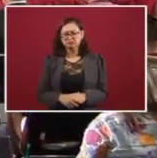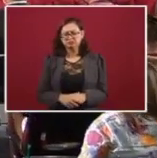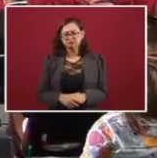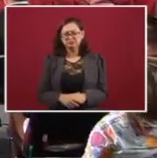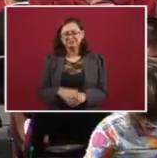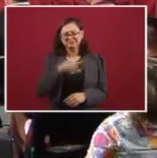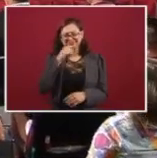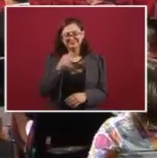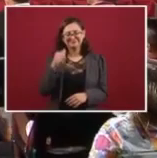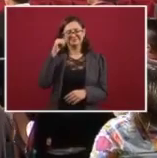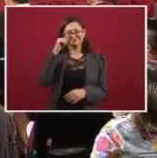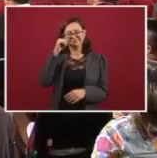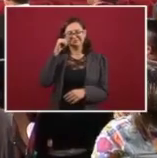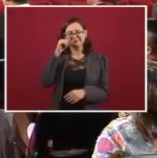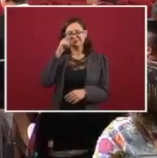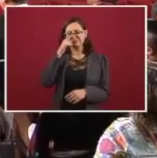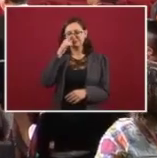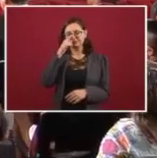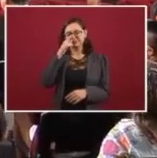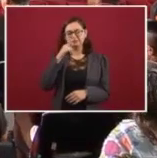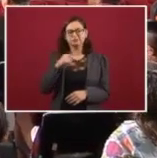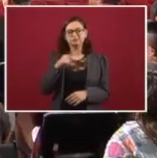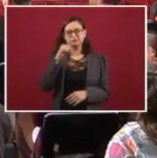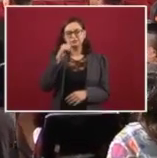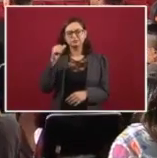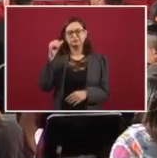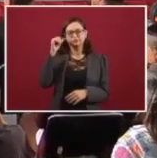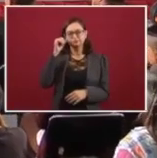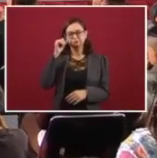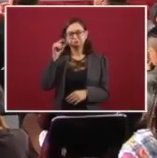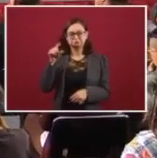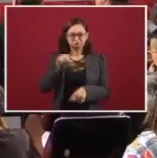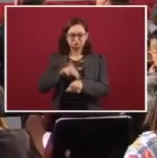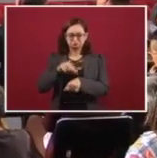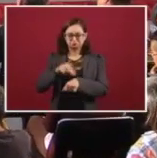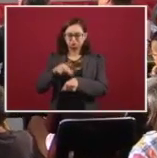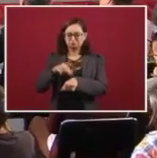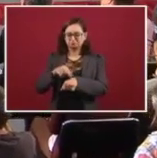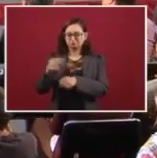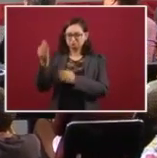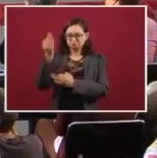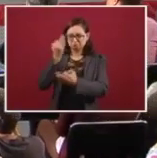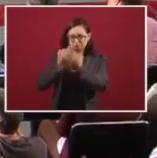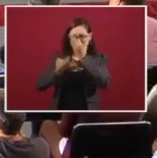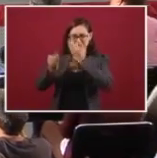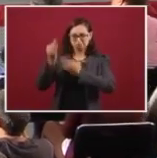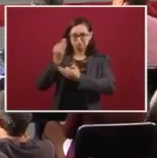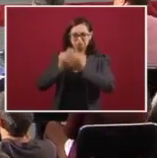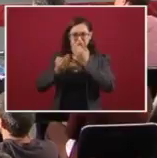vi a quien me atiende y